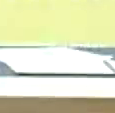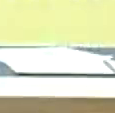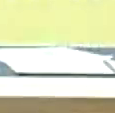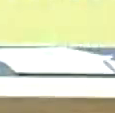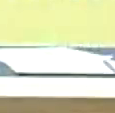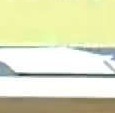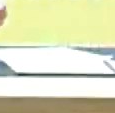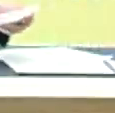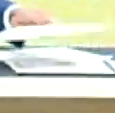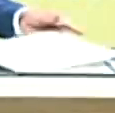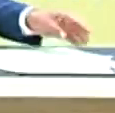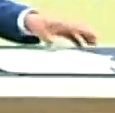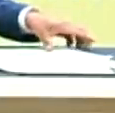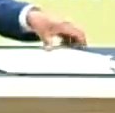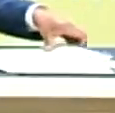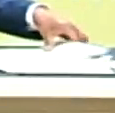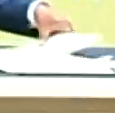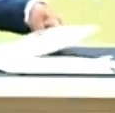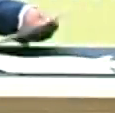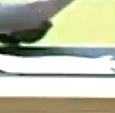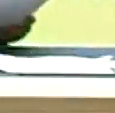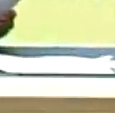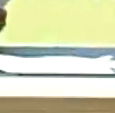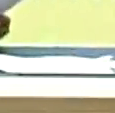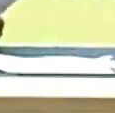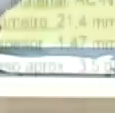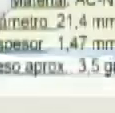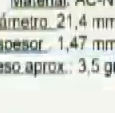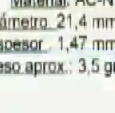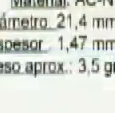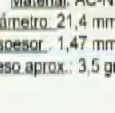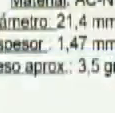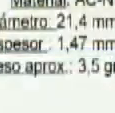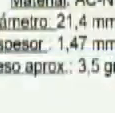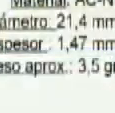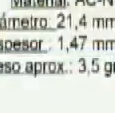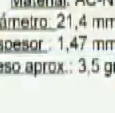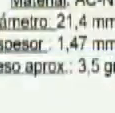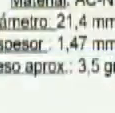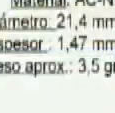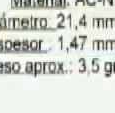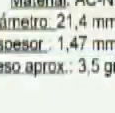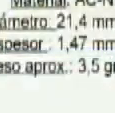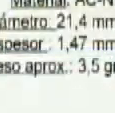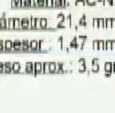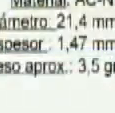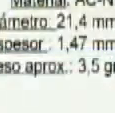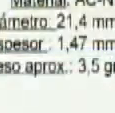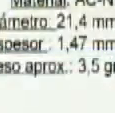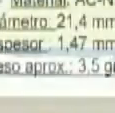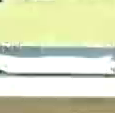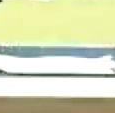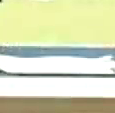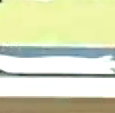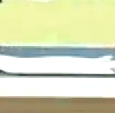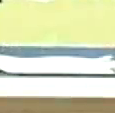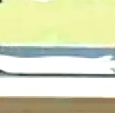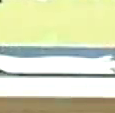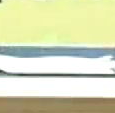vamos a tener billetes en su expresión física de 5 bolívares.